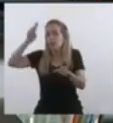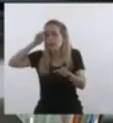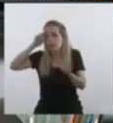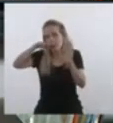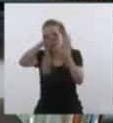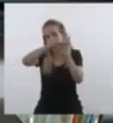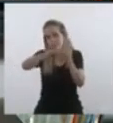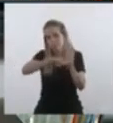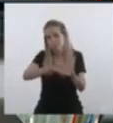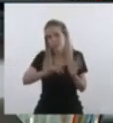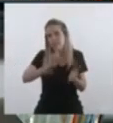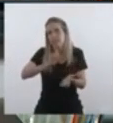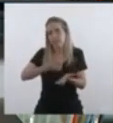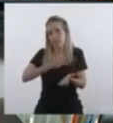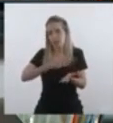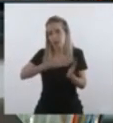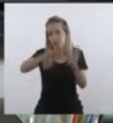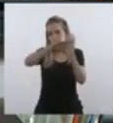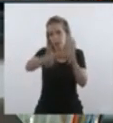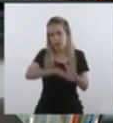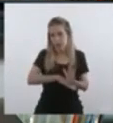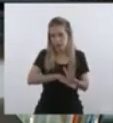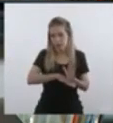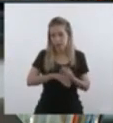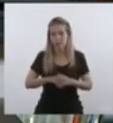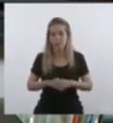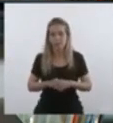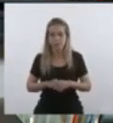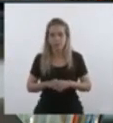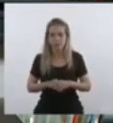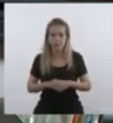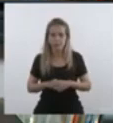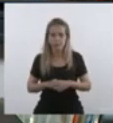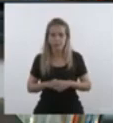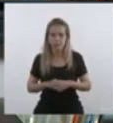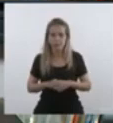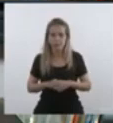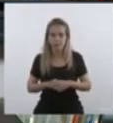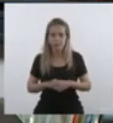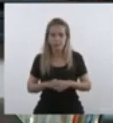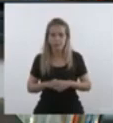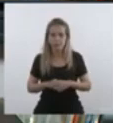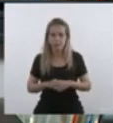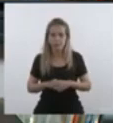de las medidas sanitarias que acabo de disponer.